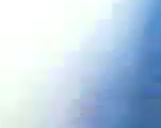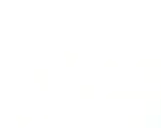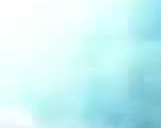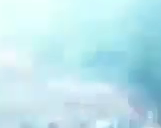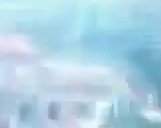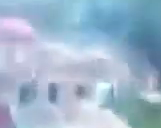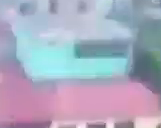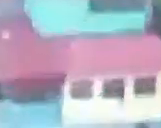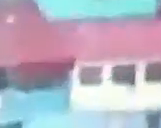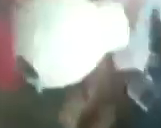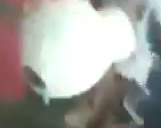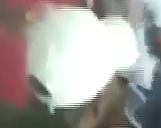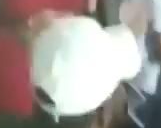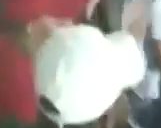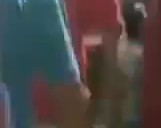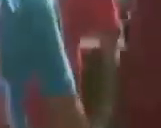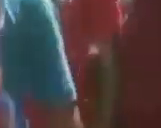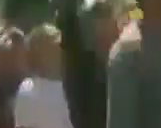siempre.